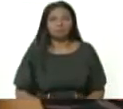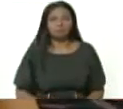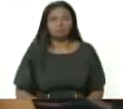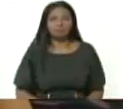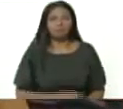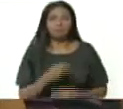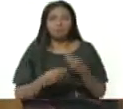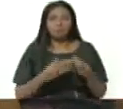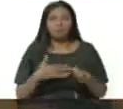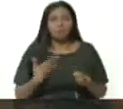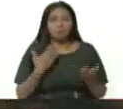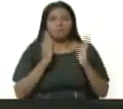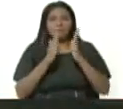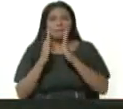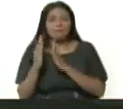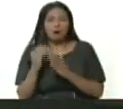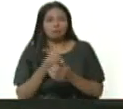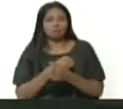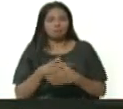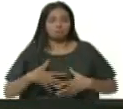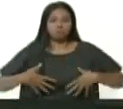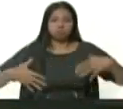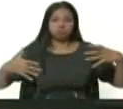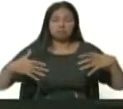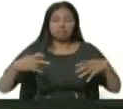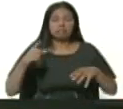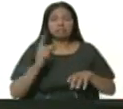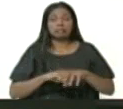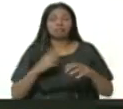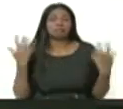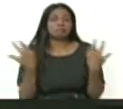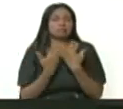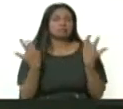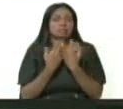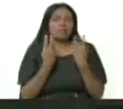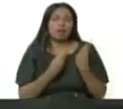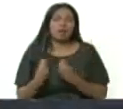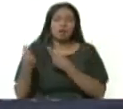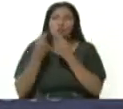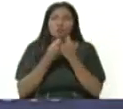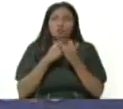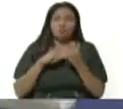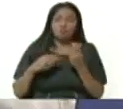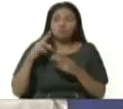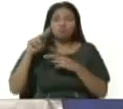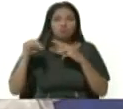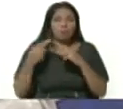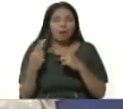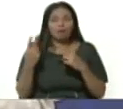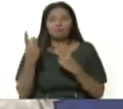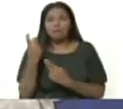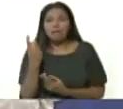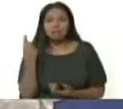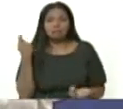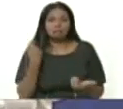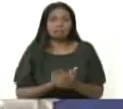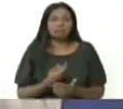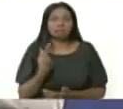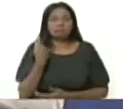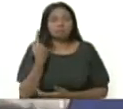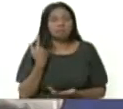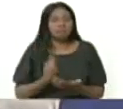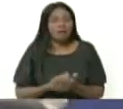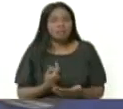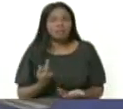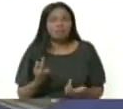¿Cómo podemos distribuir la riqueza? Y en tiempos de guerra económica, nunca falta el recurso para